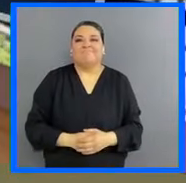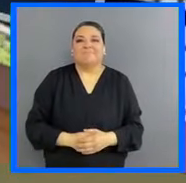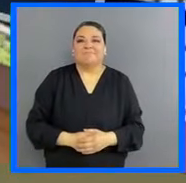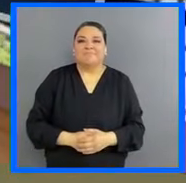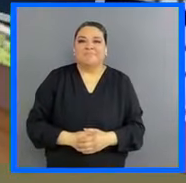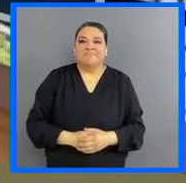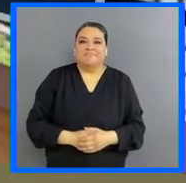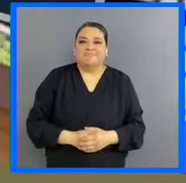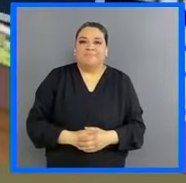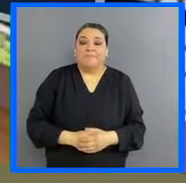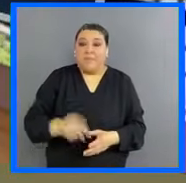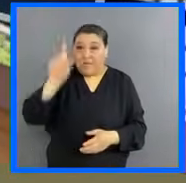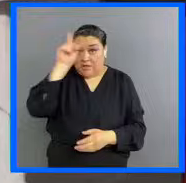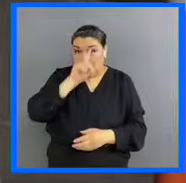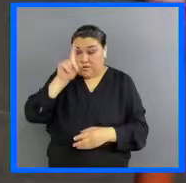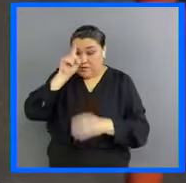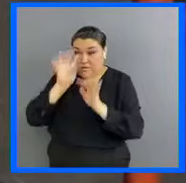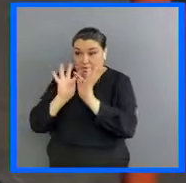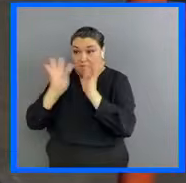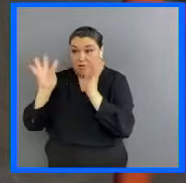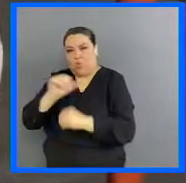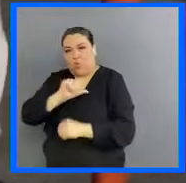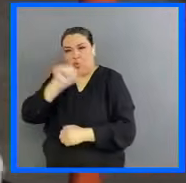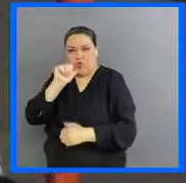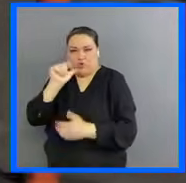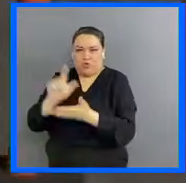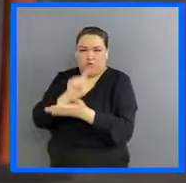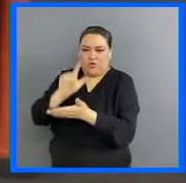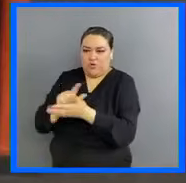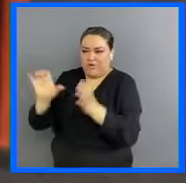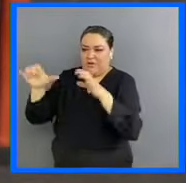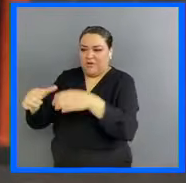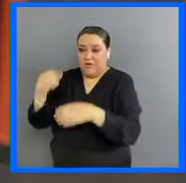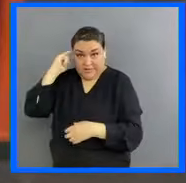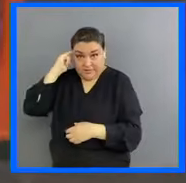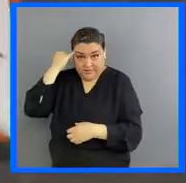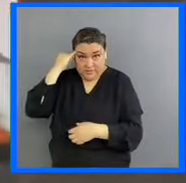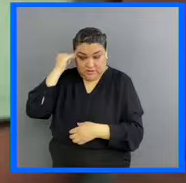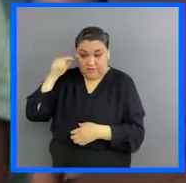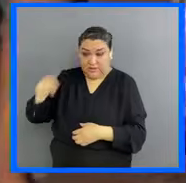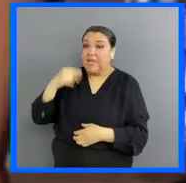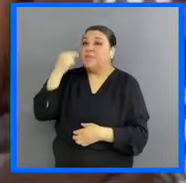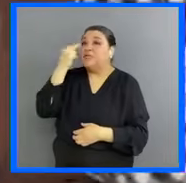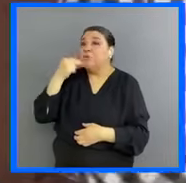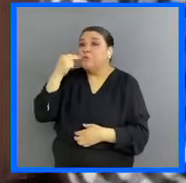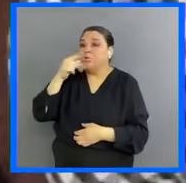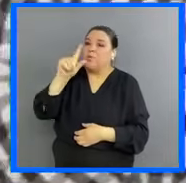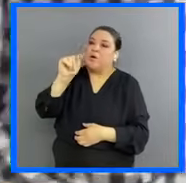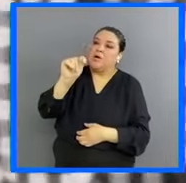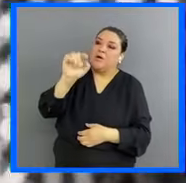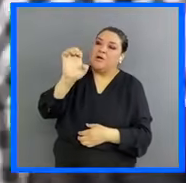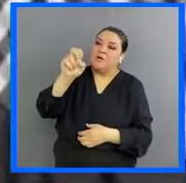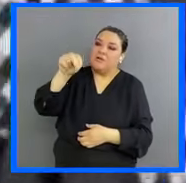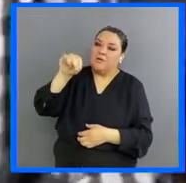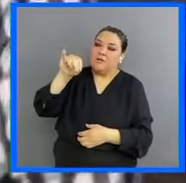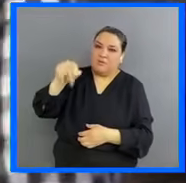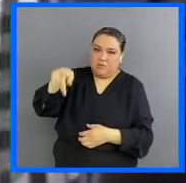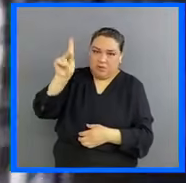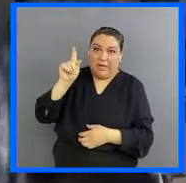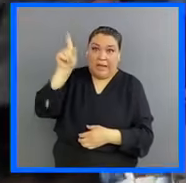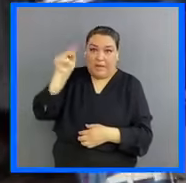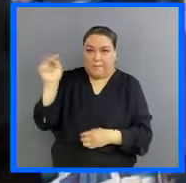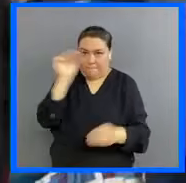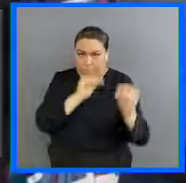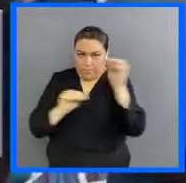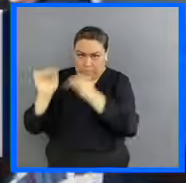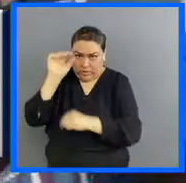Consejeros y representantes legales de las comunidades indígenas náhuatl y tenec de la Huasteca Potosina denunciaron la retención